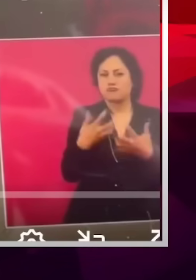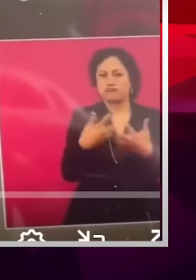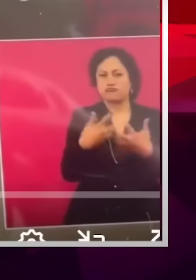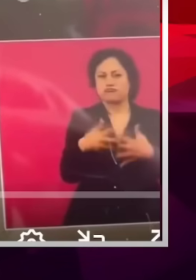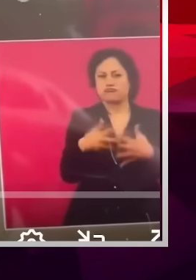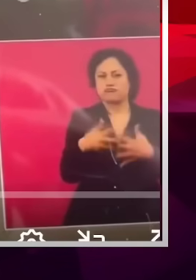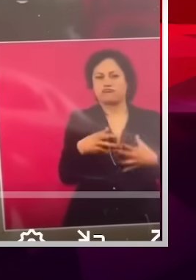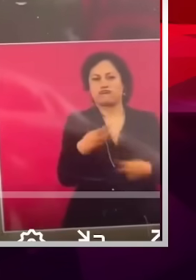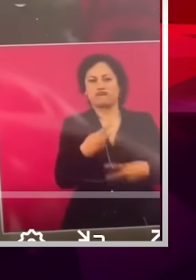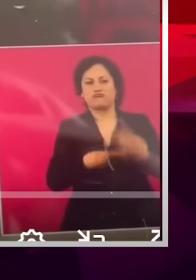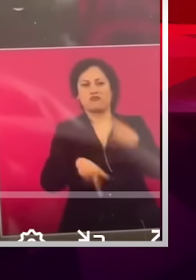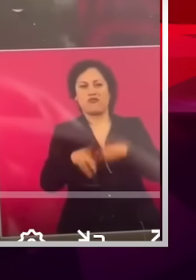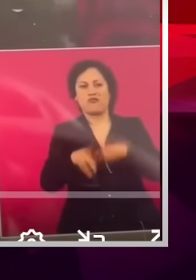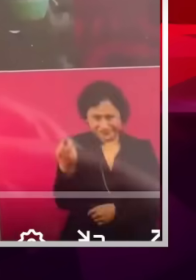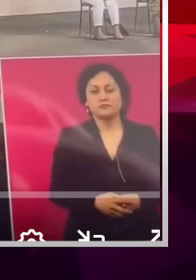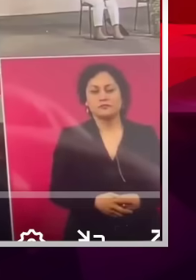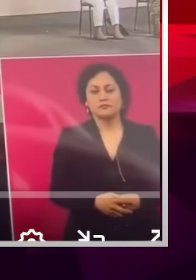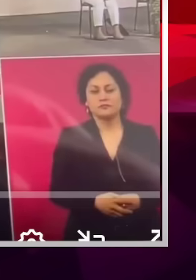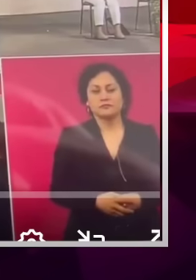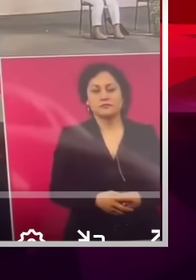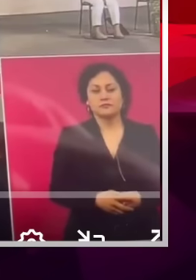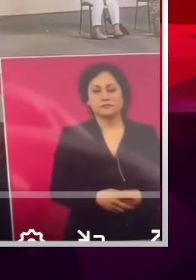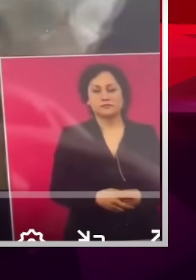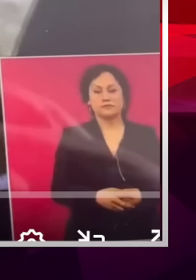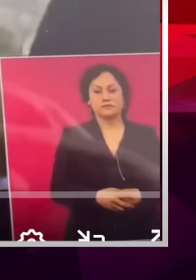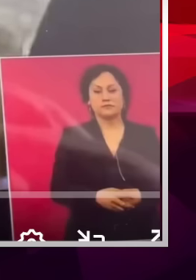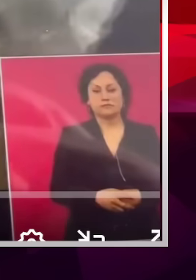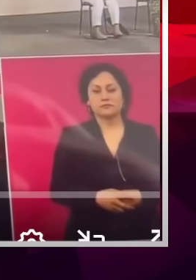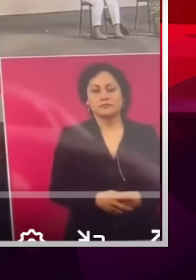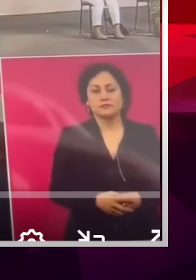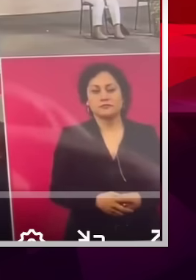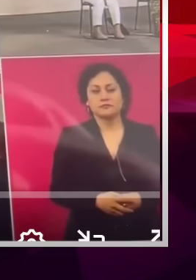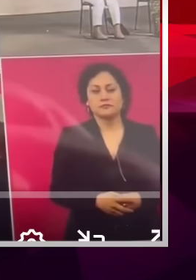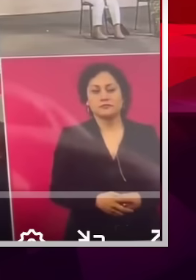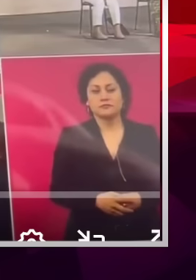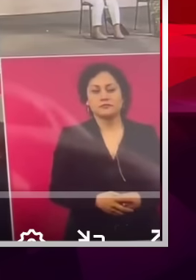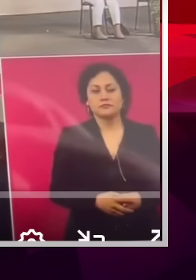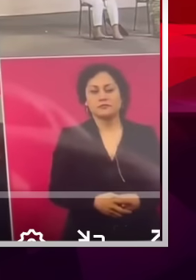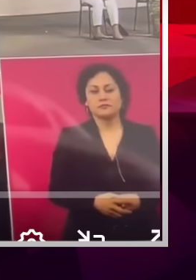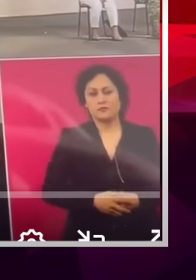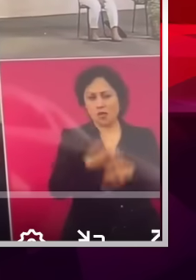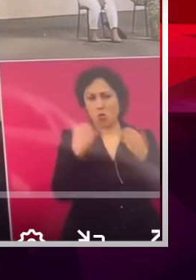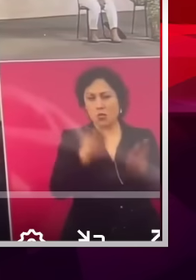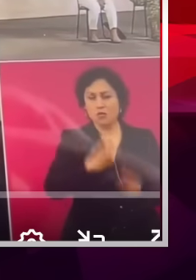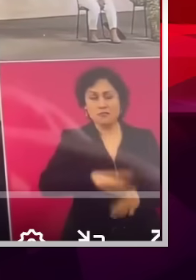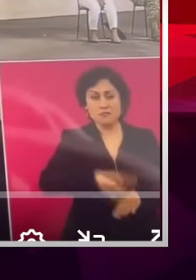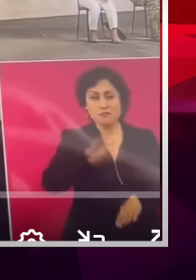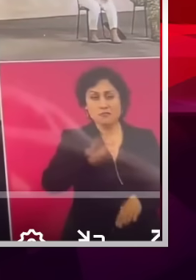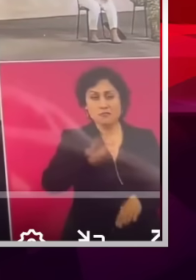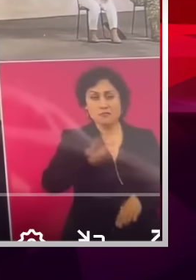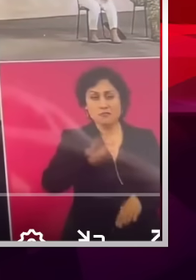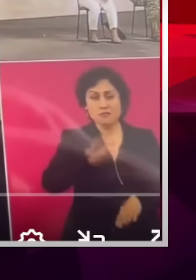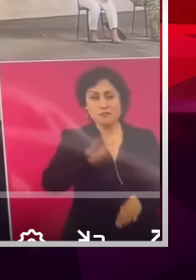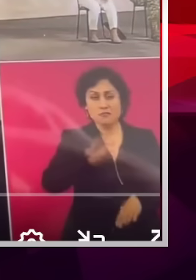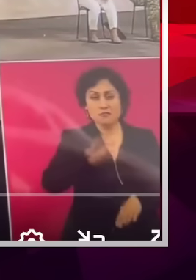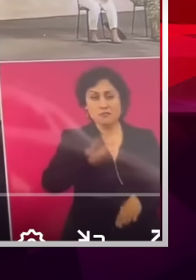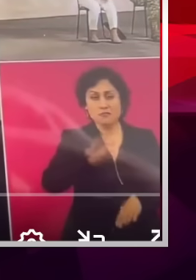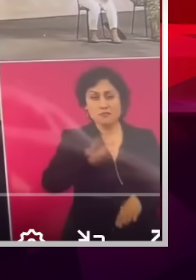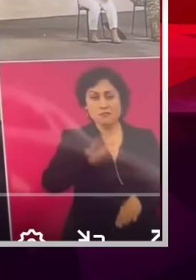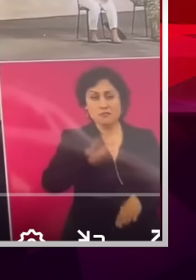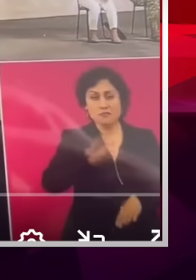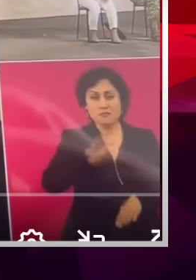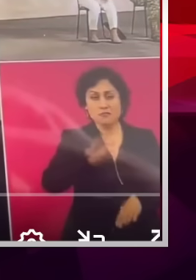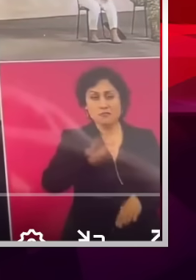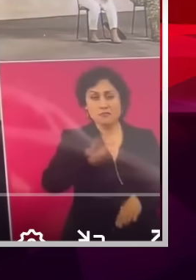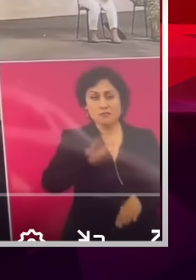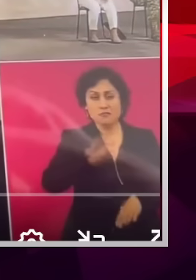país, este montaje provocado, creado por televisoras del Reino Unido, en donde aseguraban que aquí en nuestro